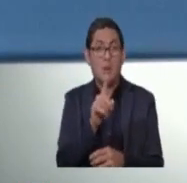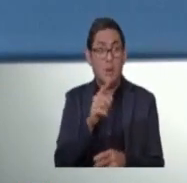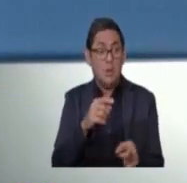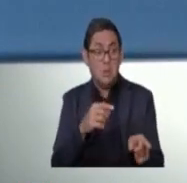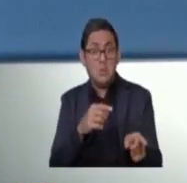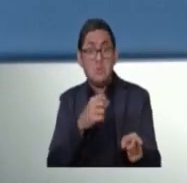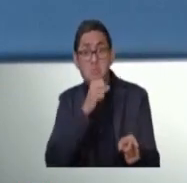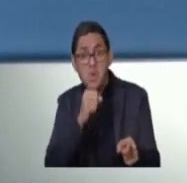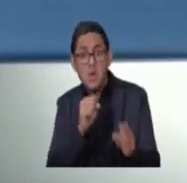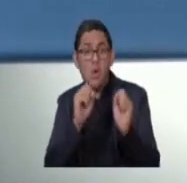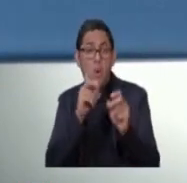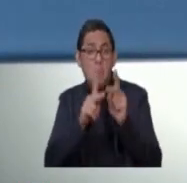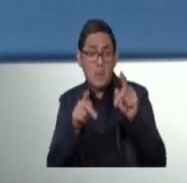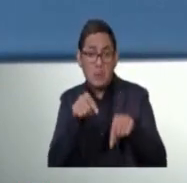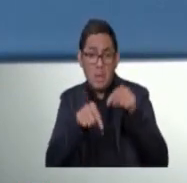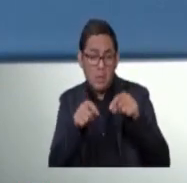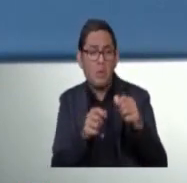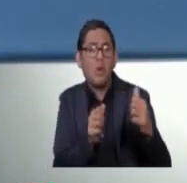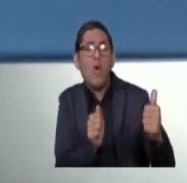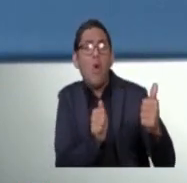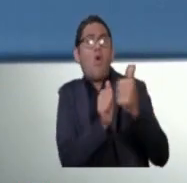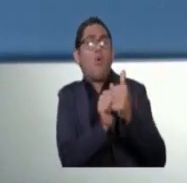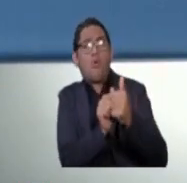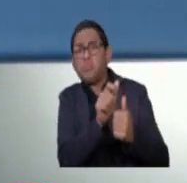vida si fuese necesario